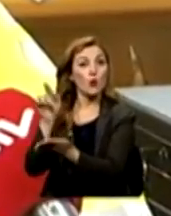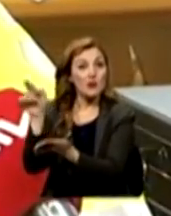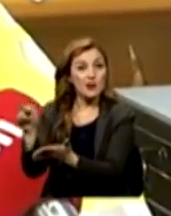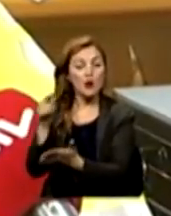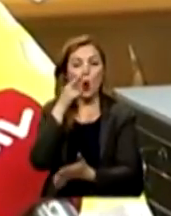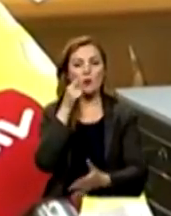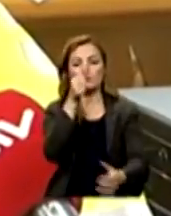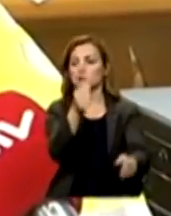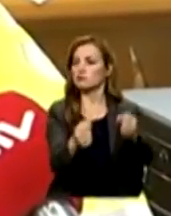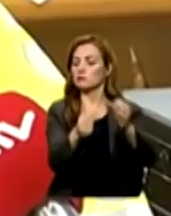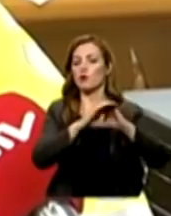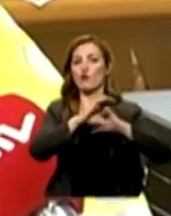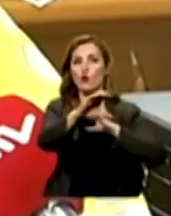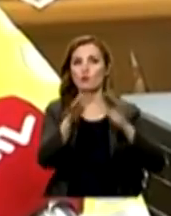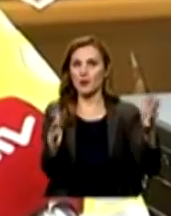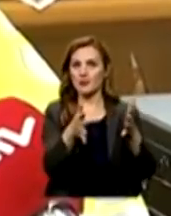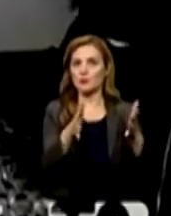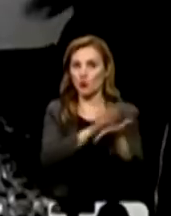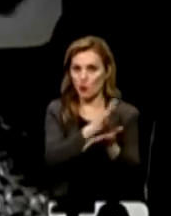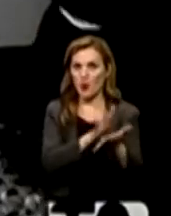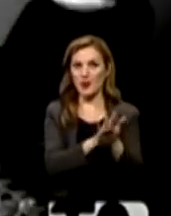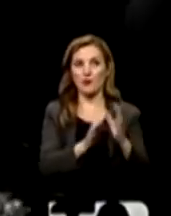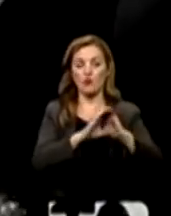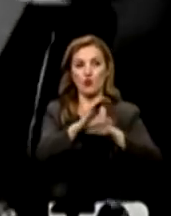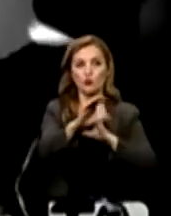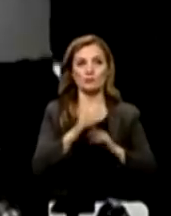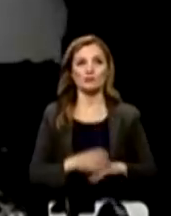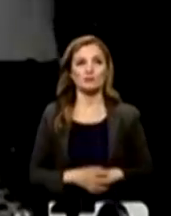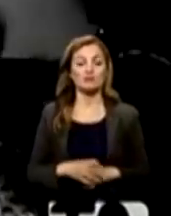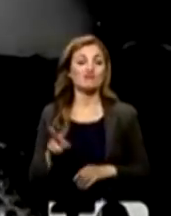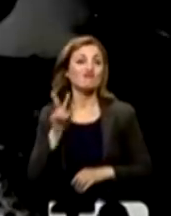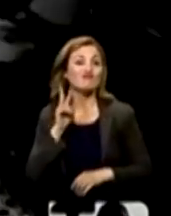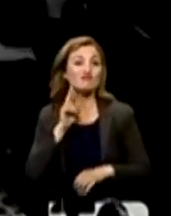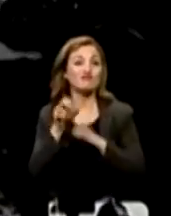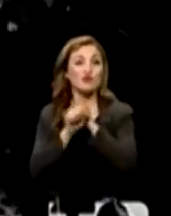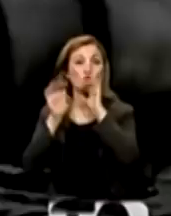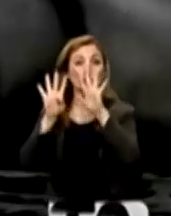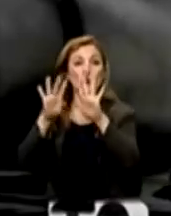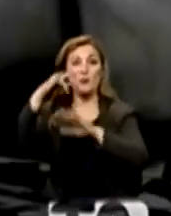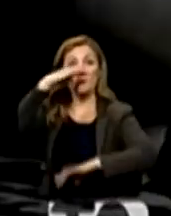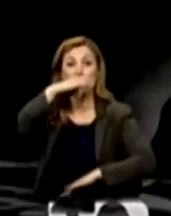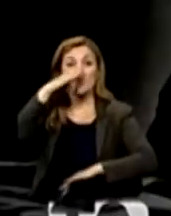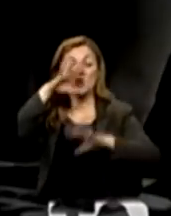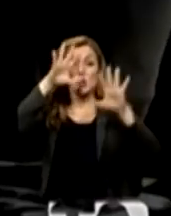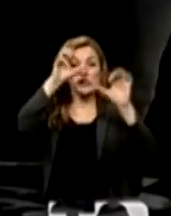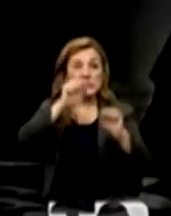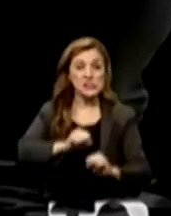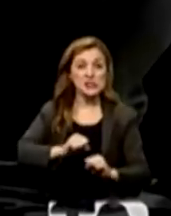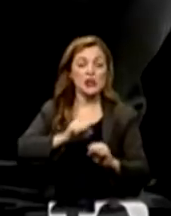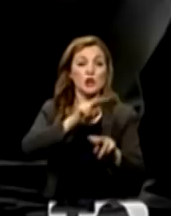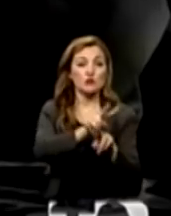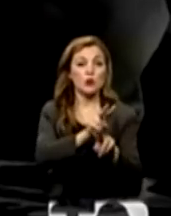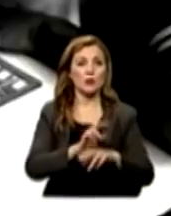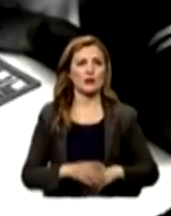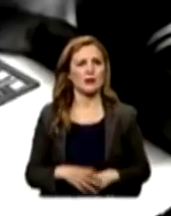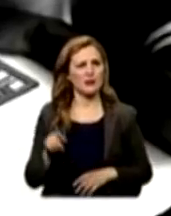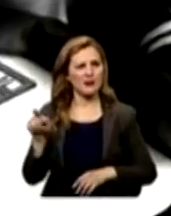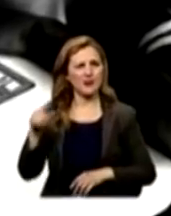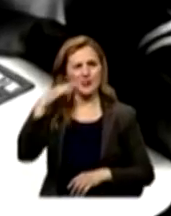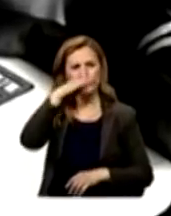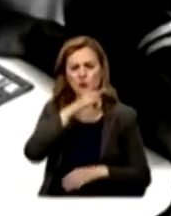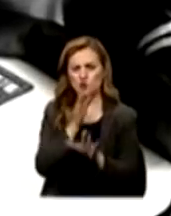habría sido la víctima un niño de 9 años. El pequeño Leonardo, de 9 años de edad, comenzó a reflejar cambios en su